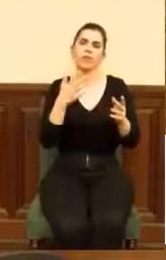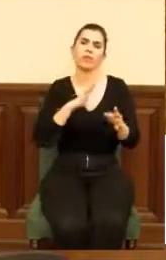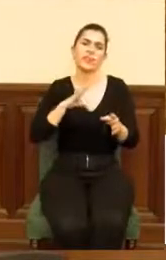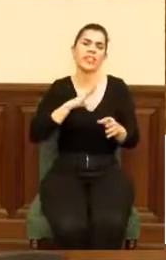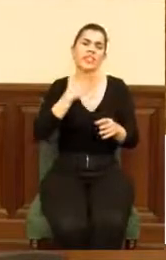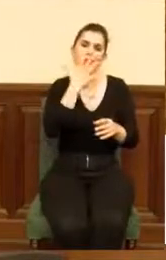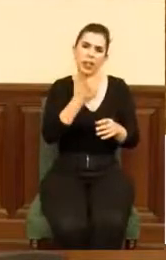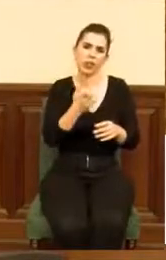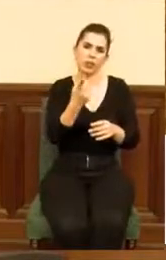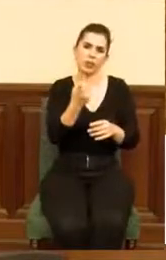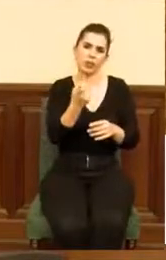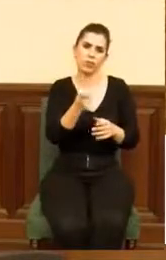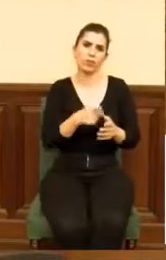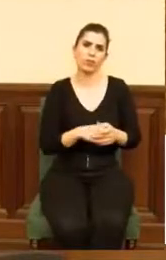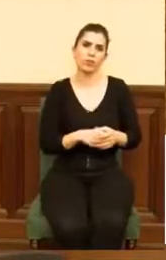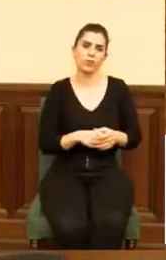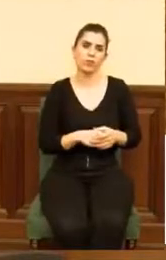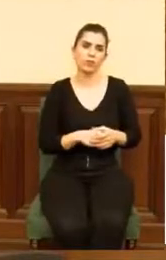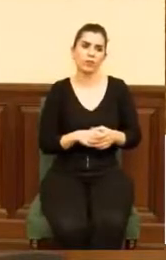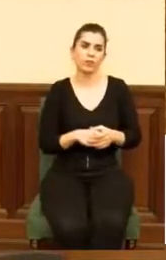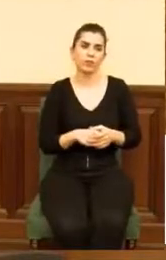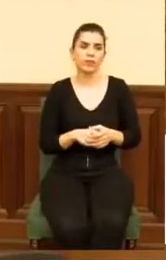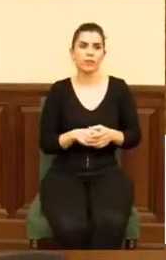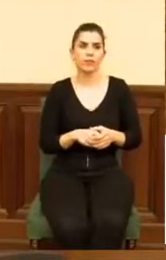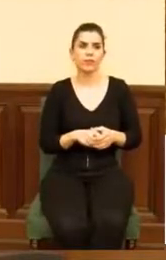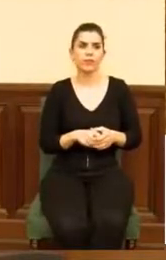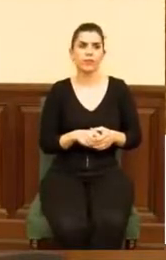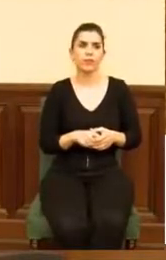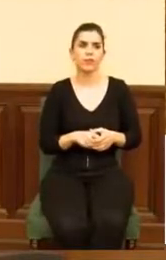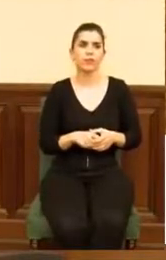serios. Yo le pido,